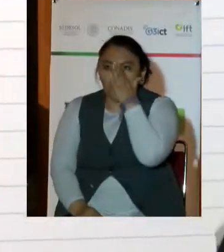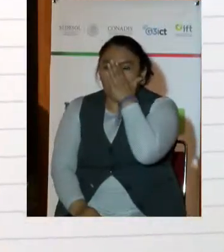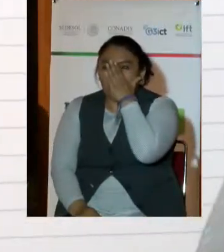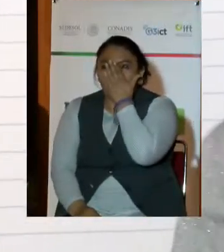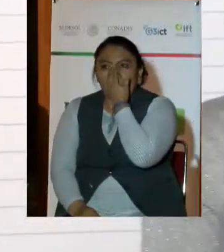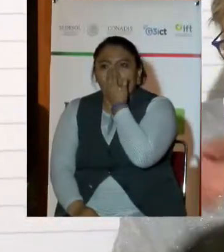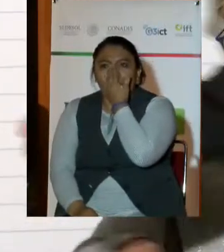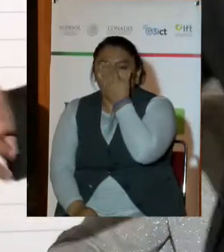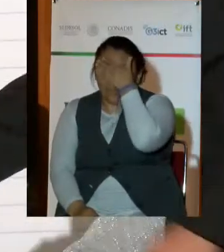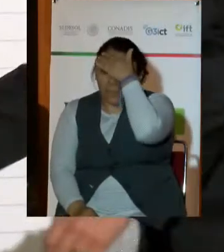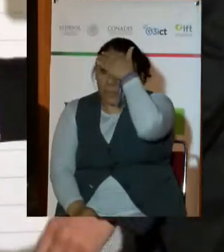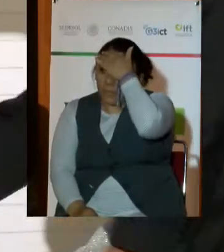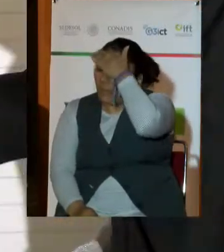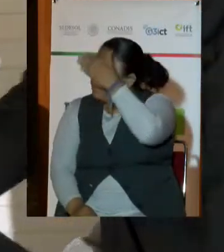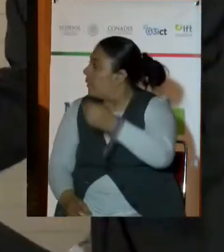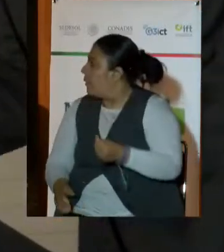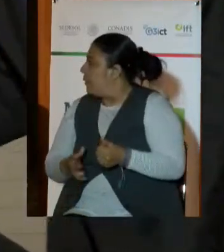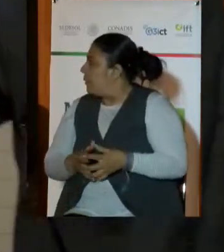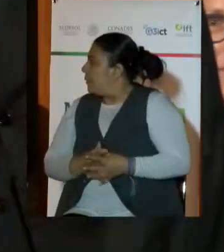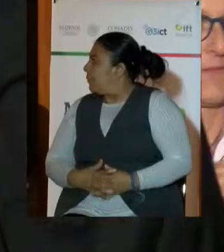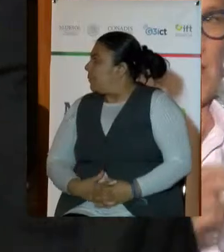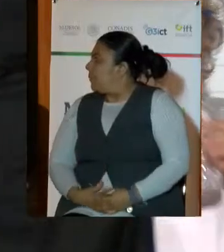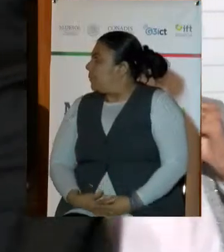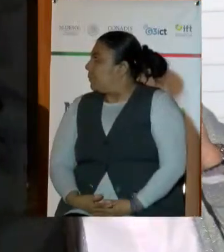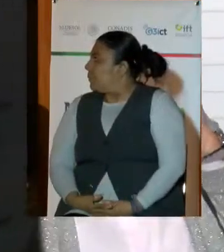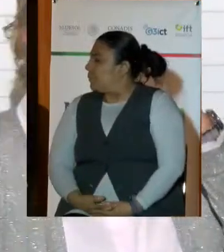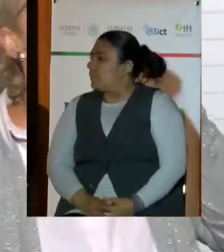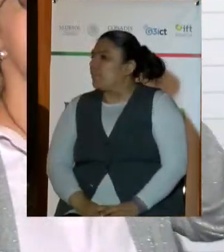maestro Jesús Toledano.